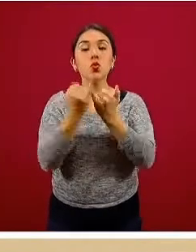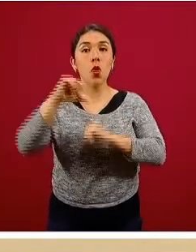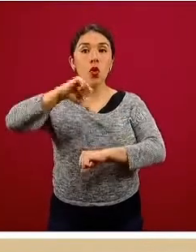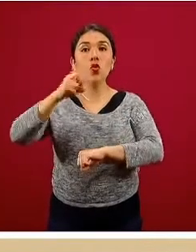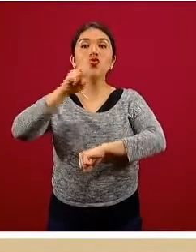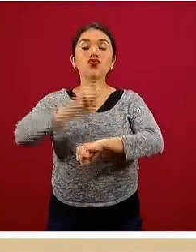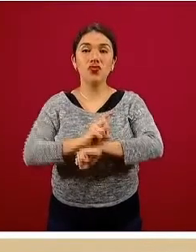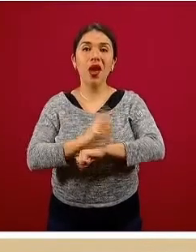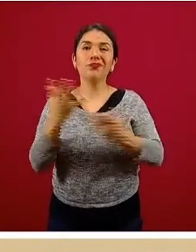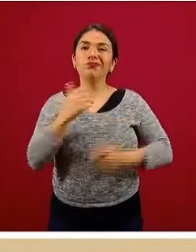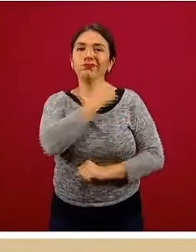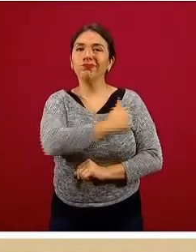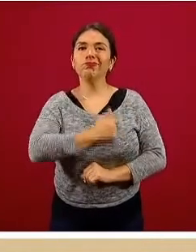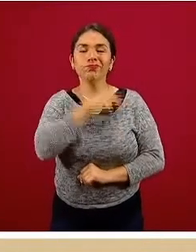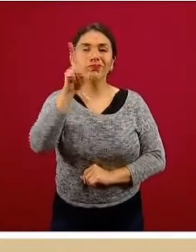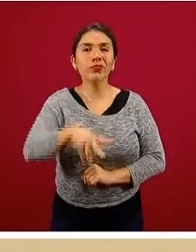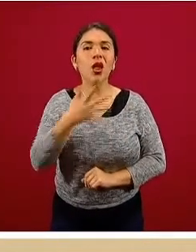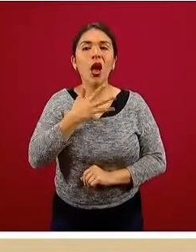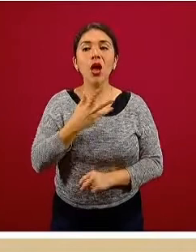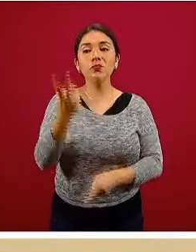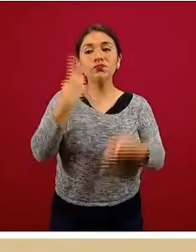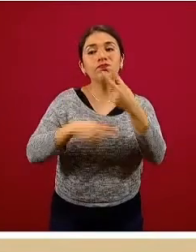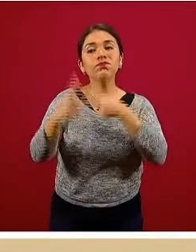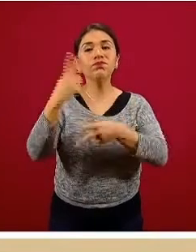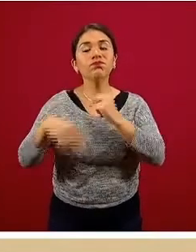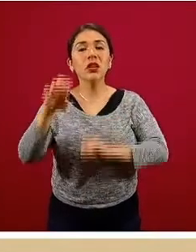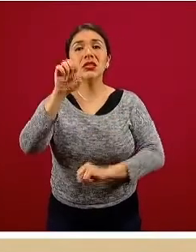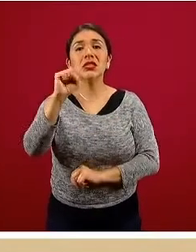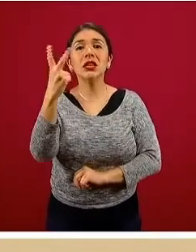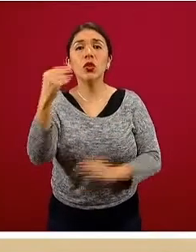día de hoy y lamentablemente se han producido